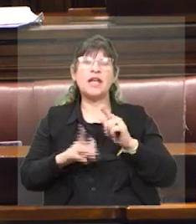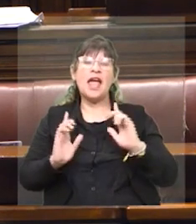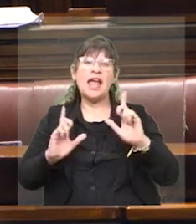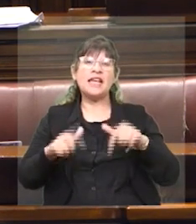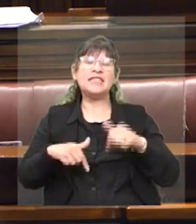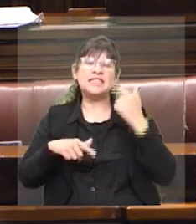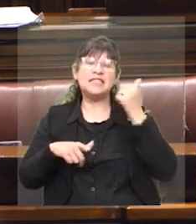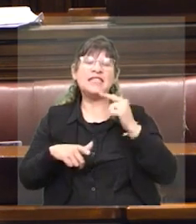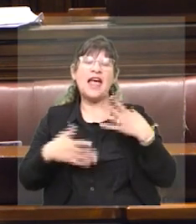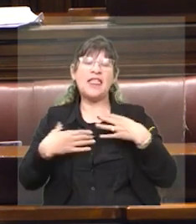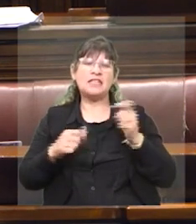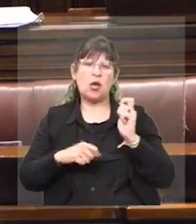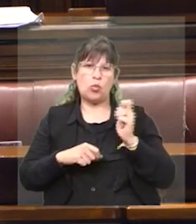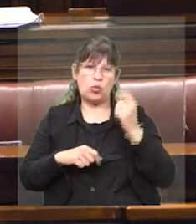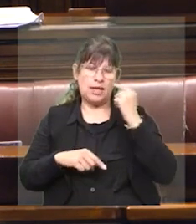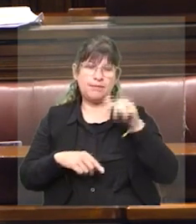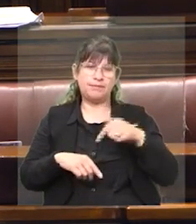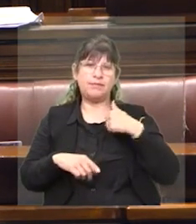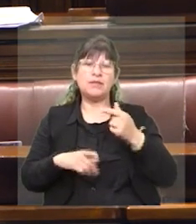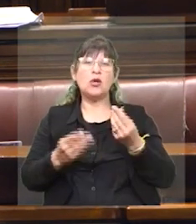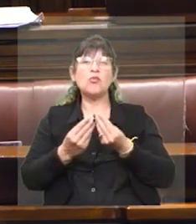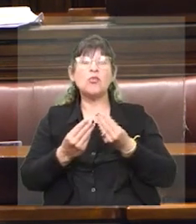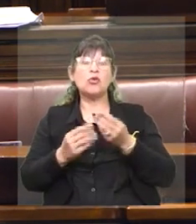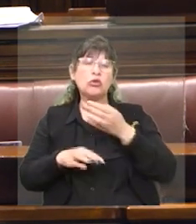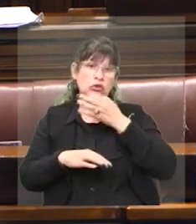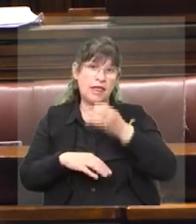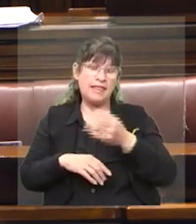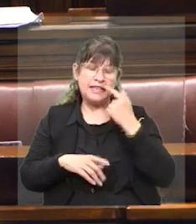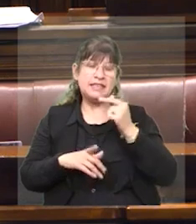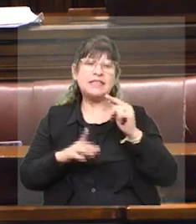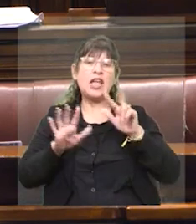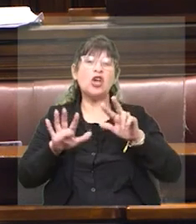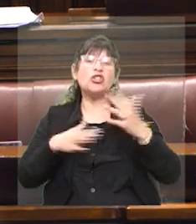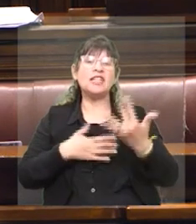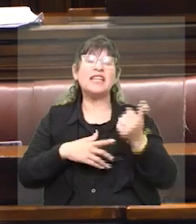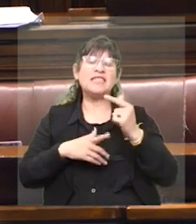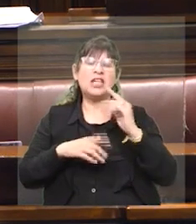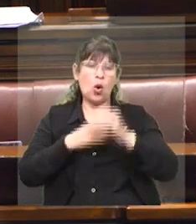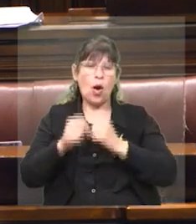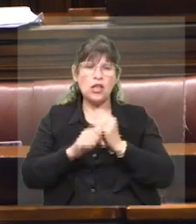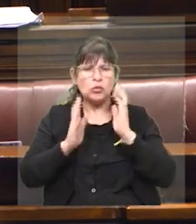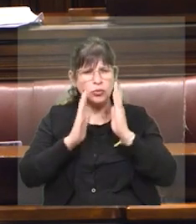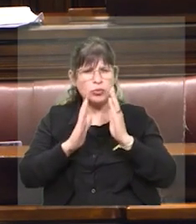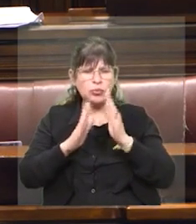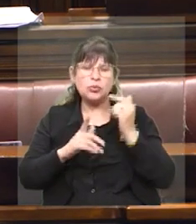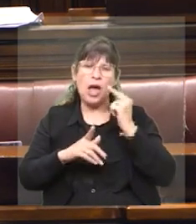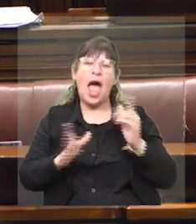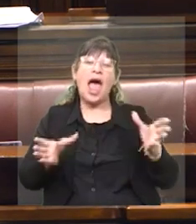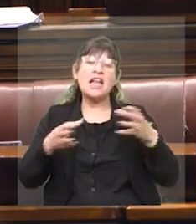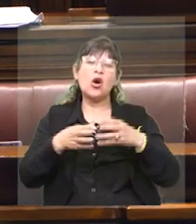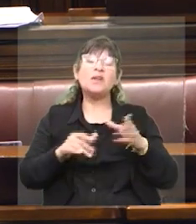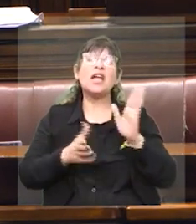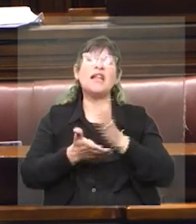salud pública mucho Hay que decir de 85 años dedicados en plenitud a la comunidad y al departamento de